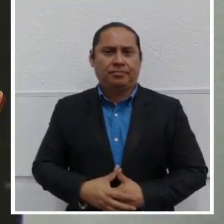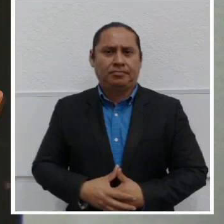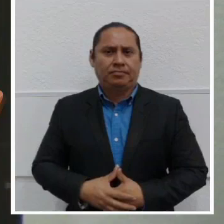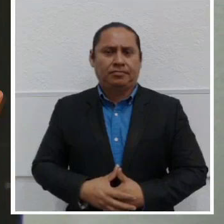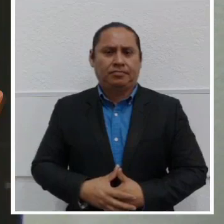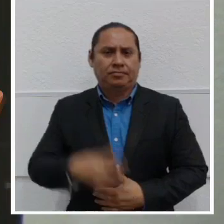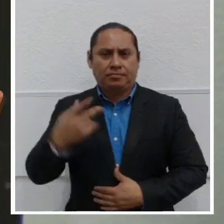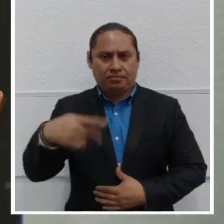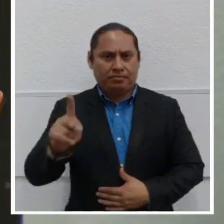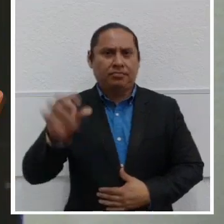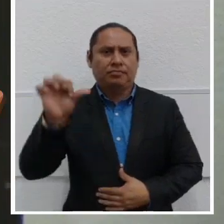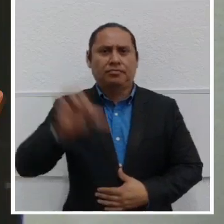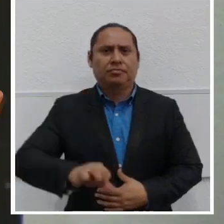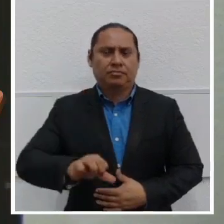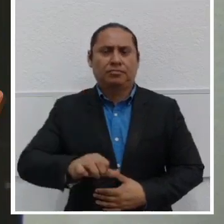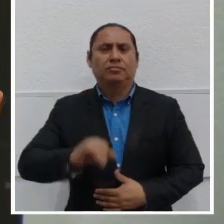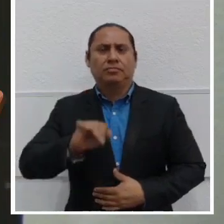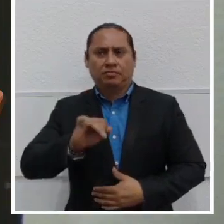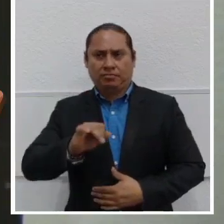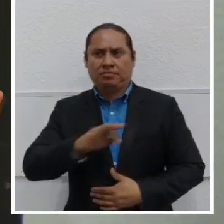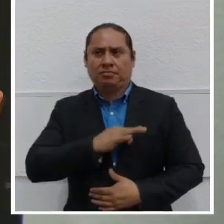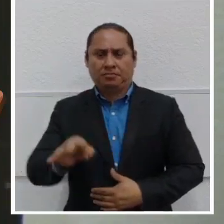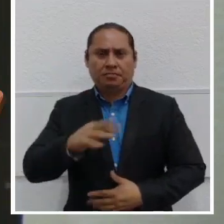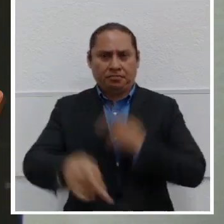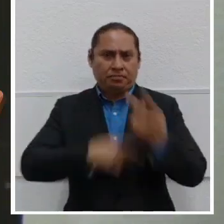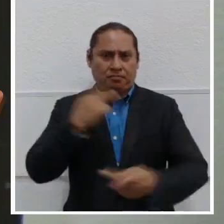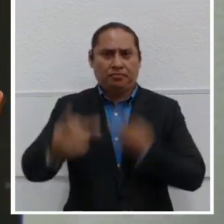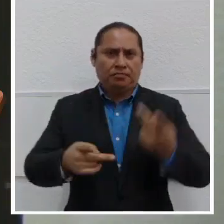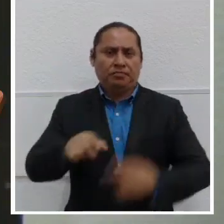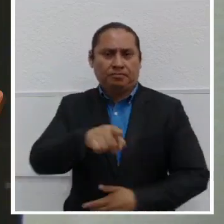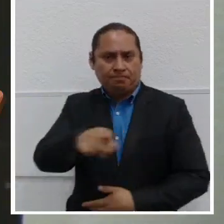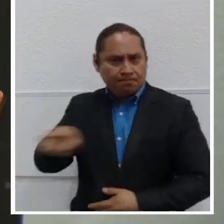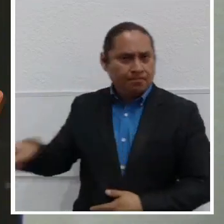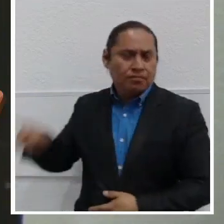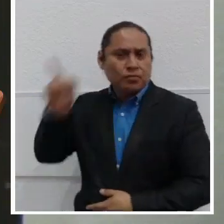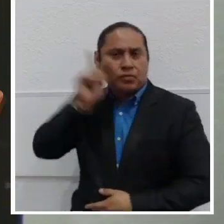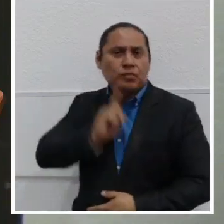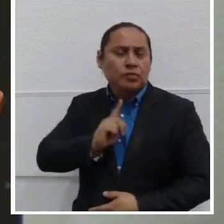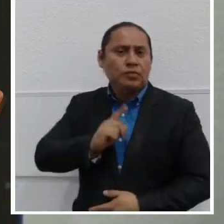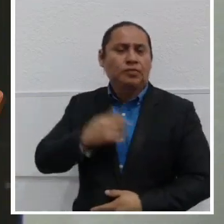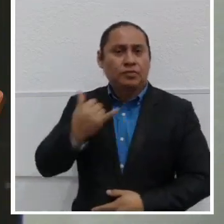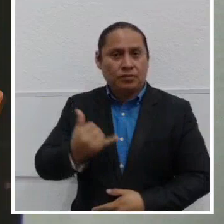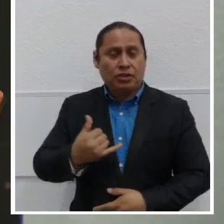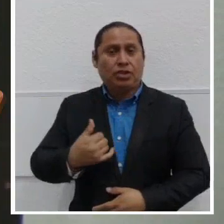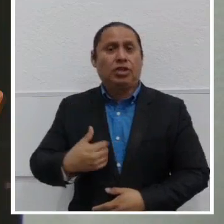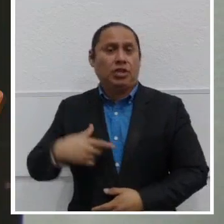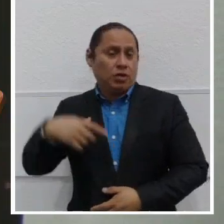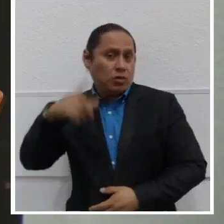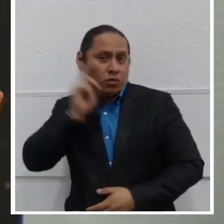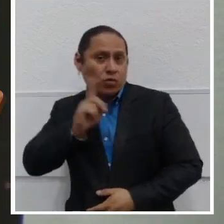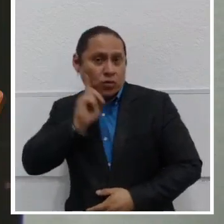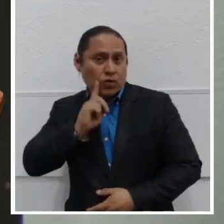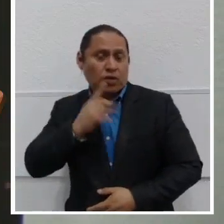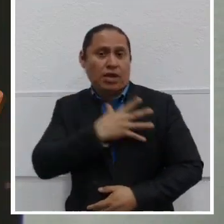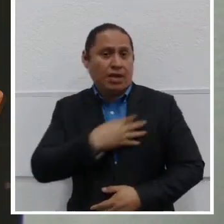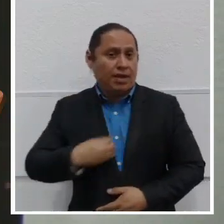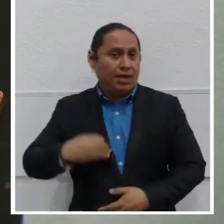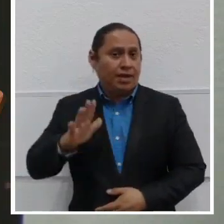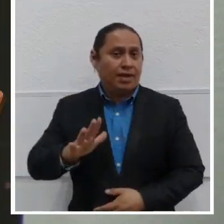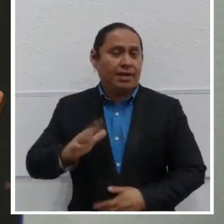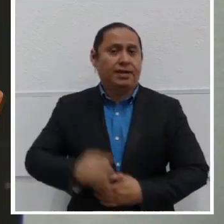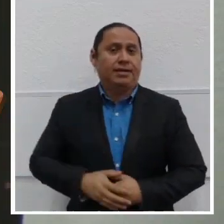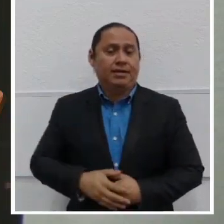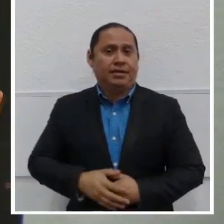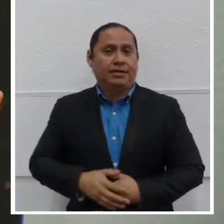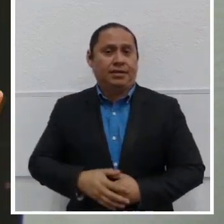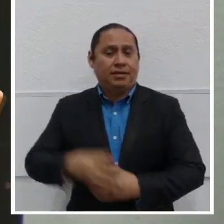pero hoy sí puedo hablar por ellas y por ellos y como mujer por ser hija y por